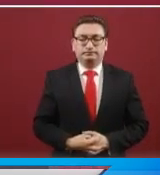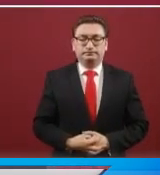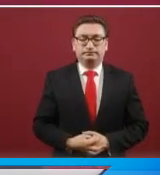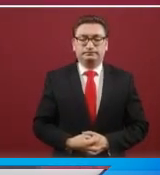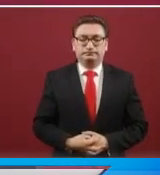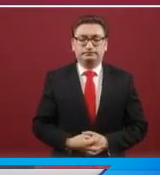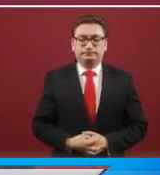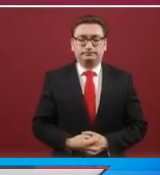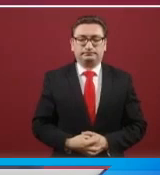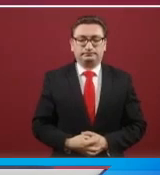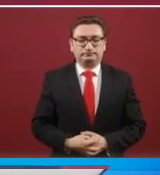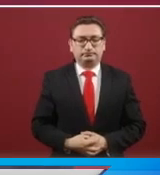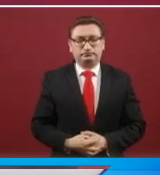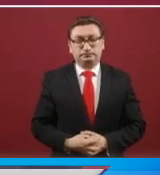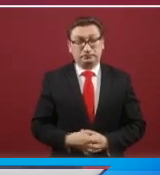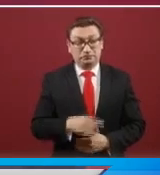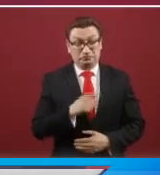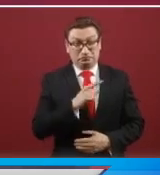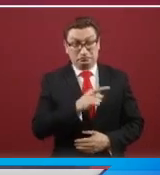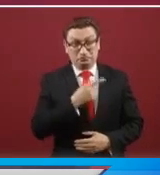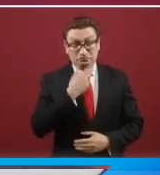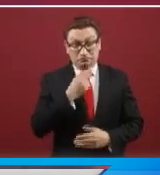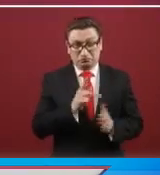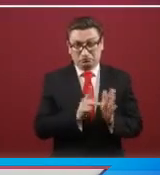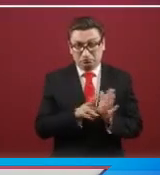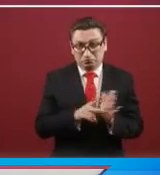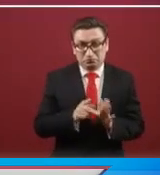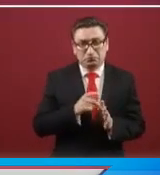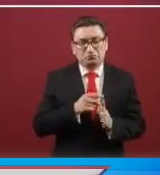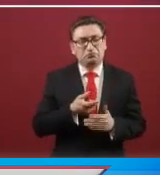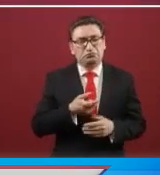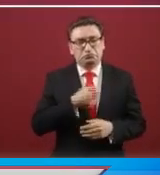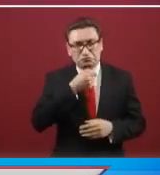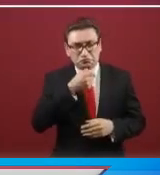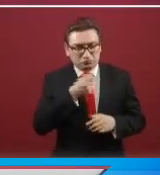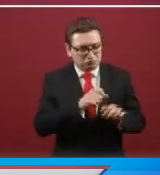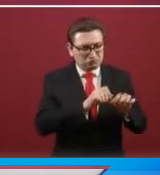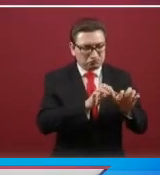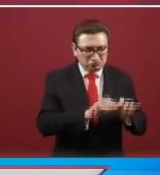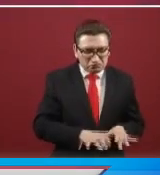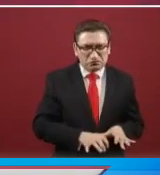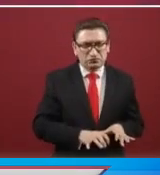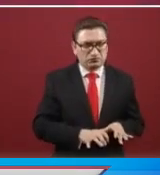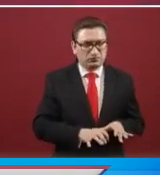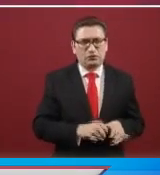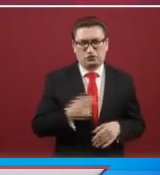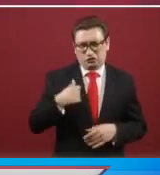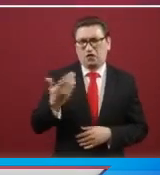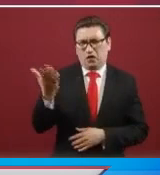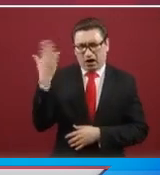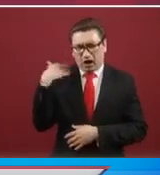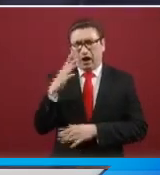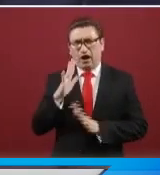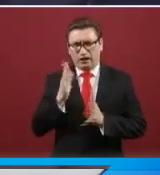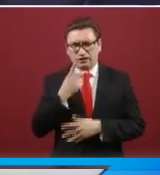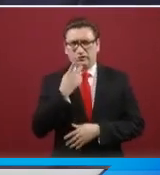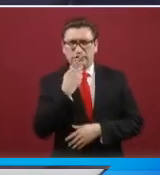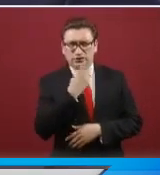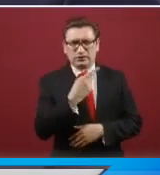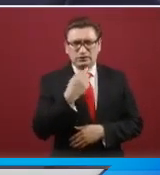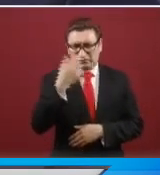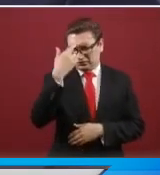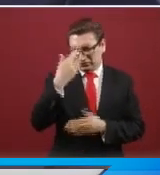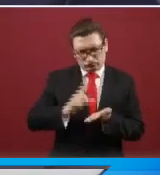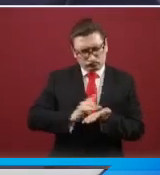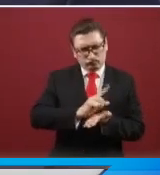ese periodista. Hizo un llamado a Francisco Martín Moreno para manifestar sus inconformidades y pedir incluso la renuncia